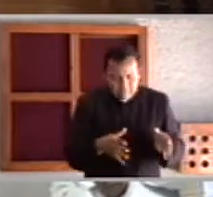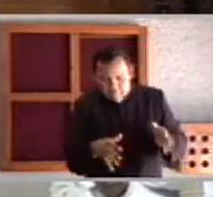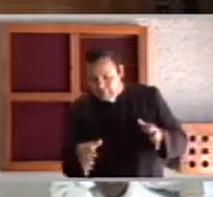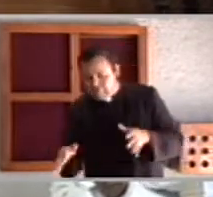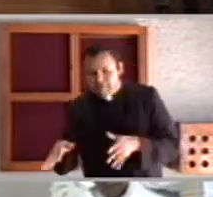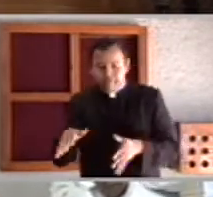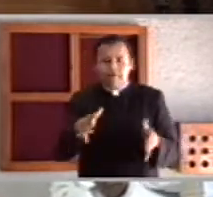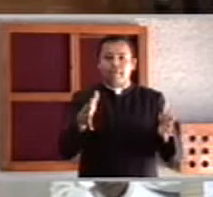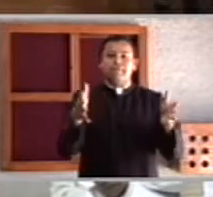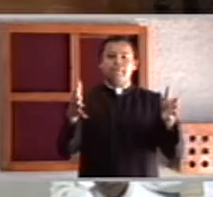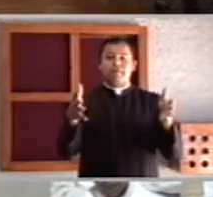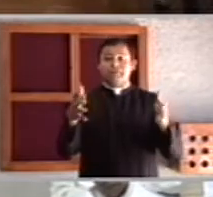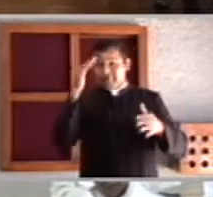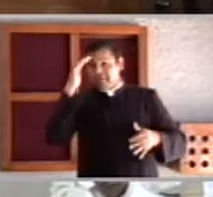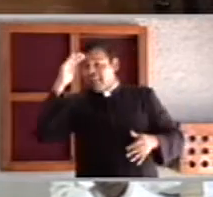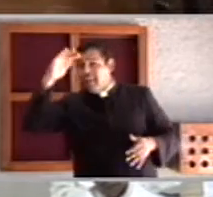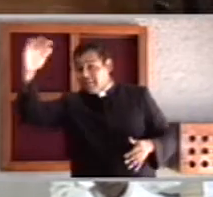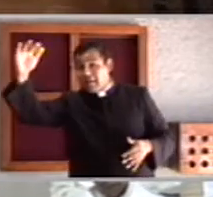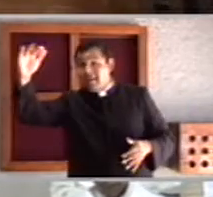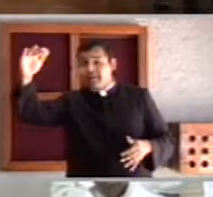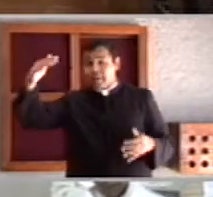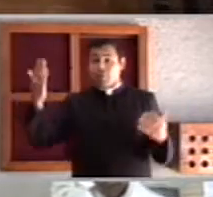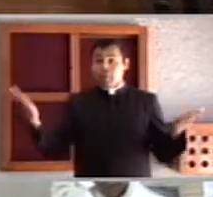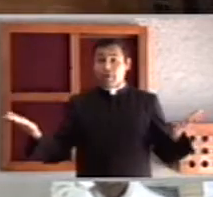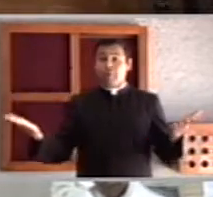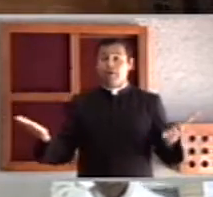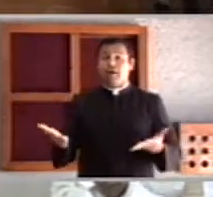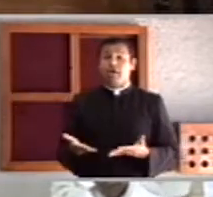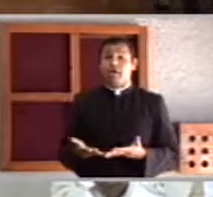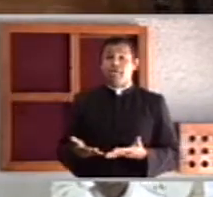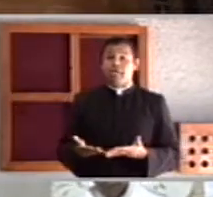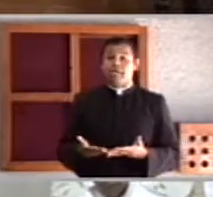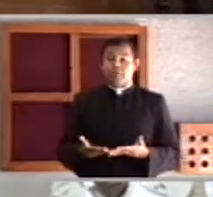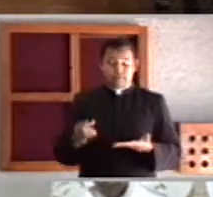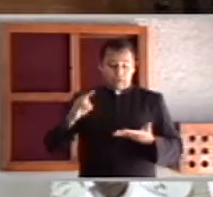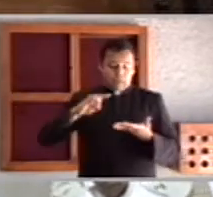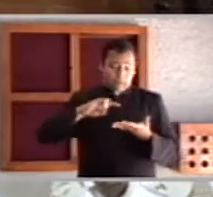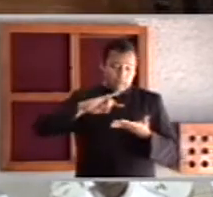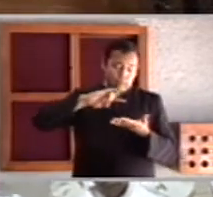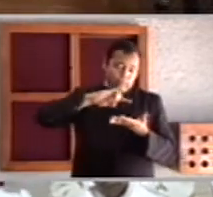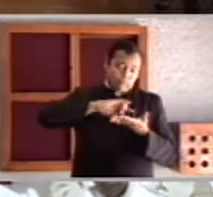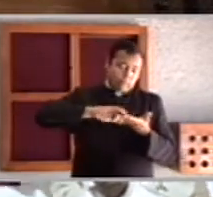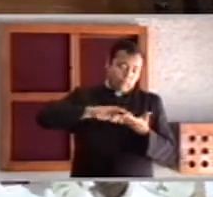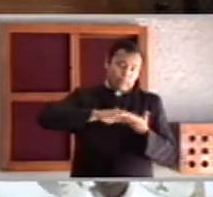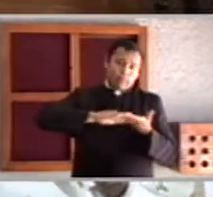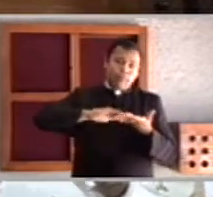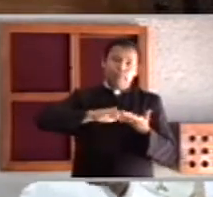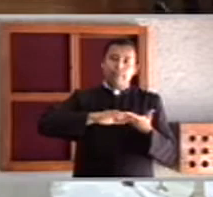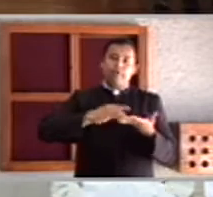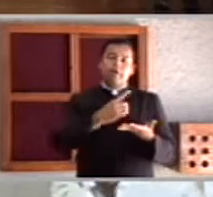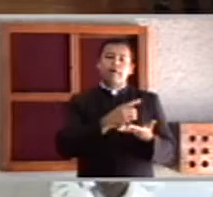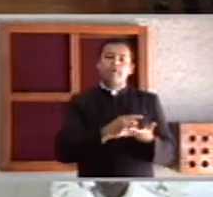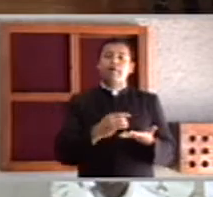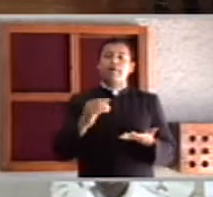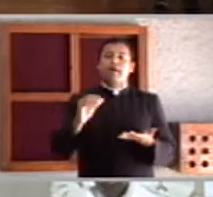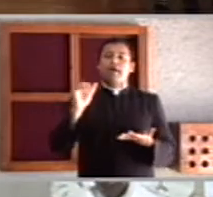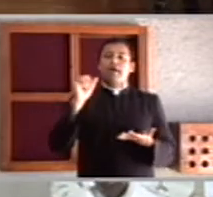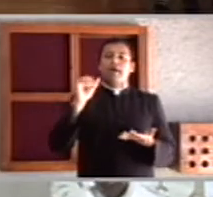El Señor nos unge con el aceite y el perfume de la